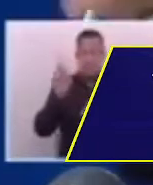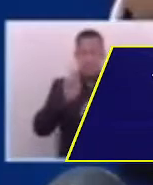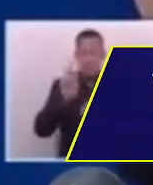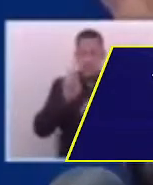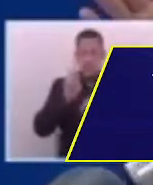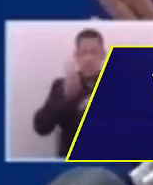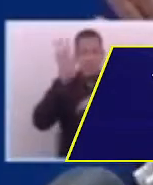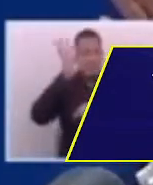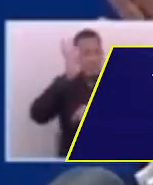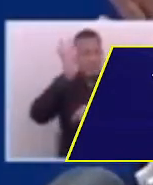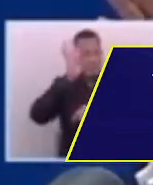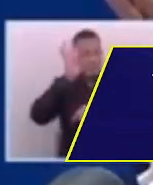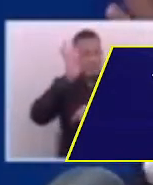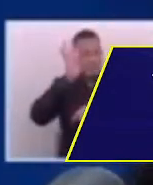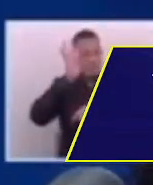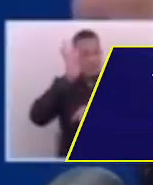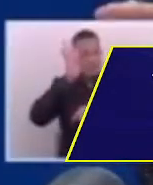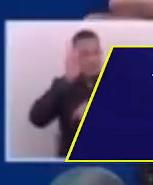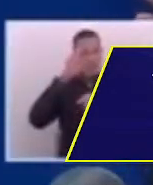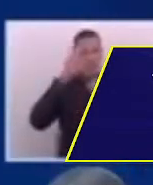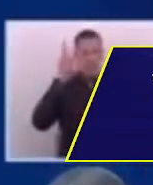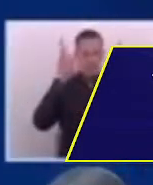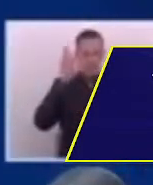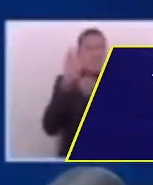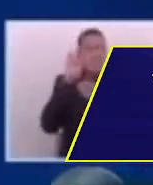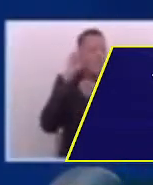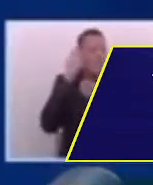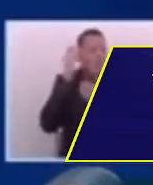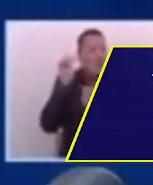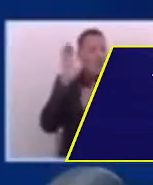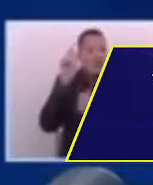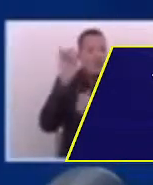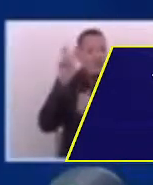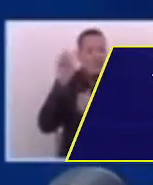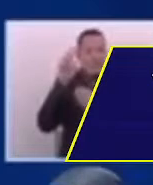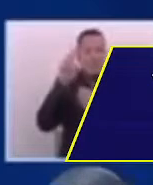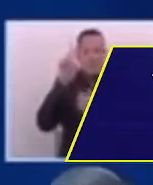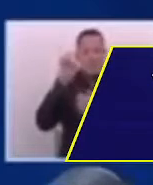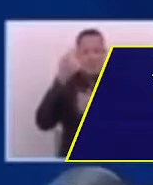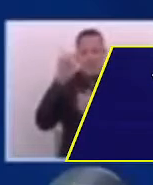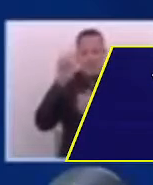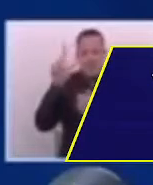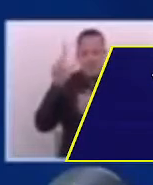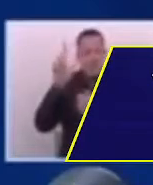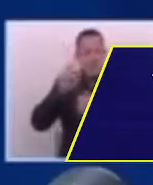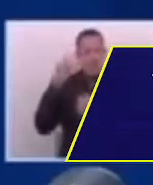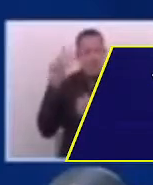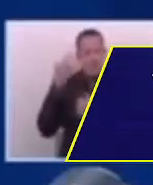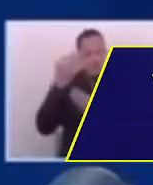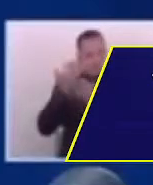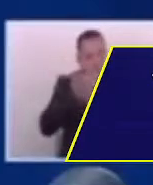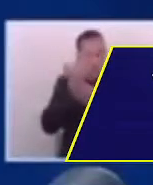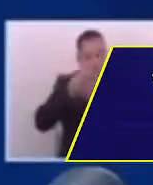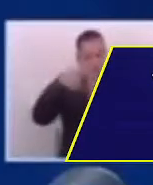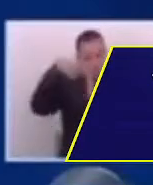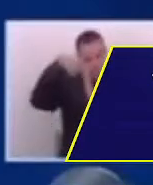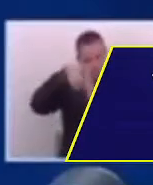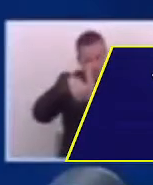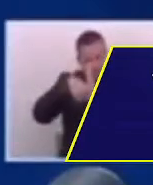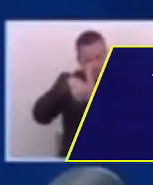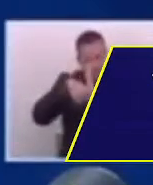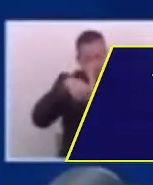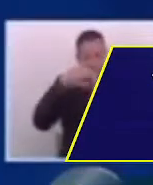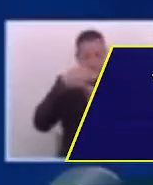se vienen a inventar el agua tibia con una propuesta como esa no lea estudie profundice y cuando digo